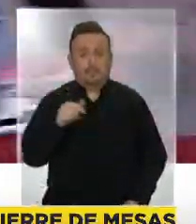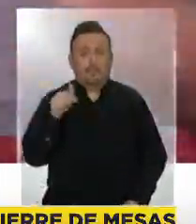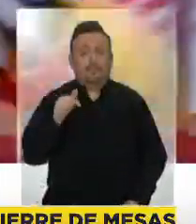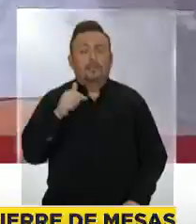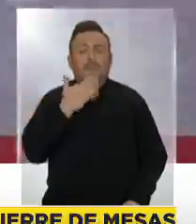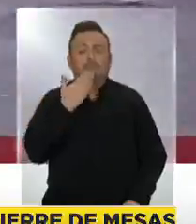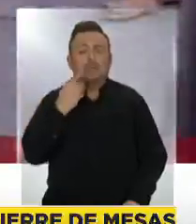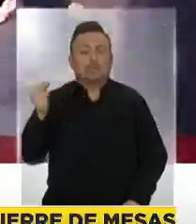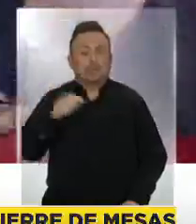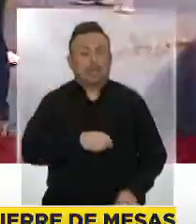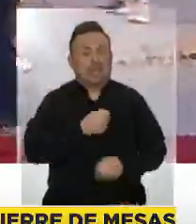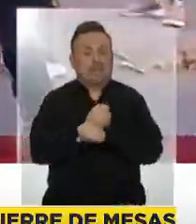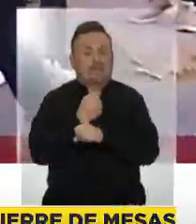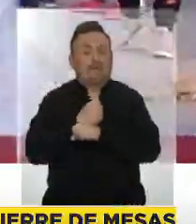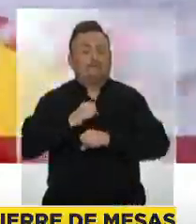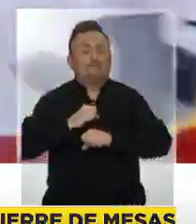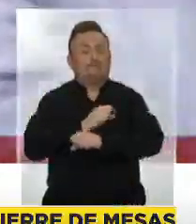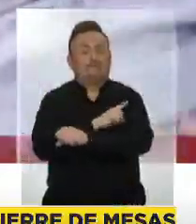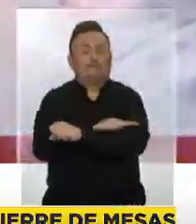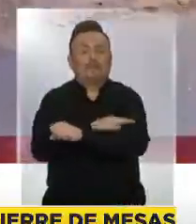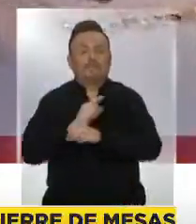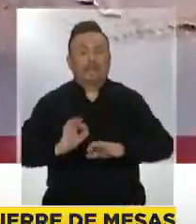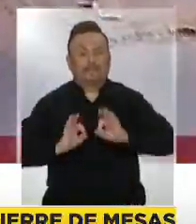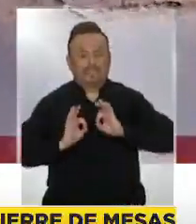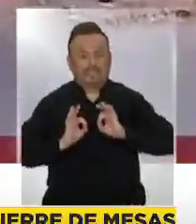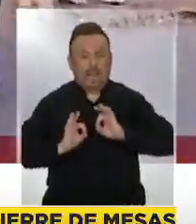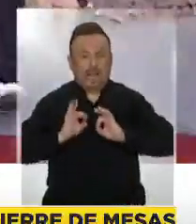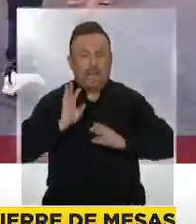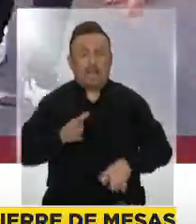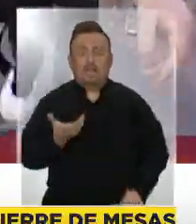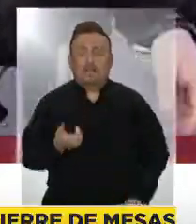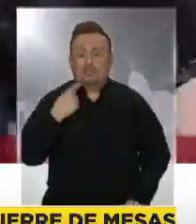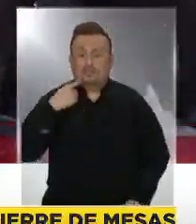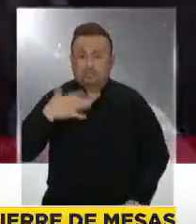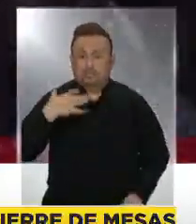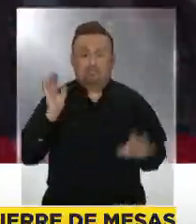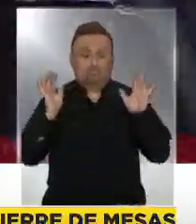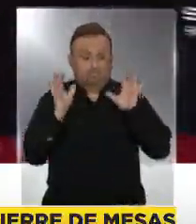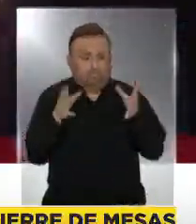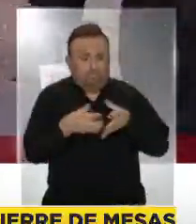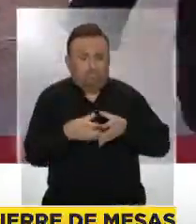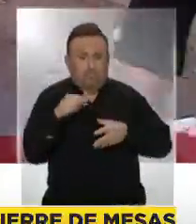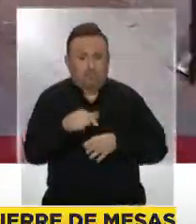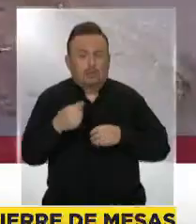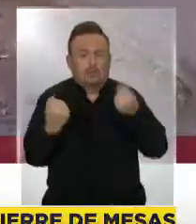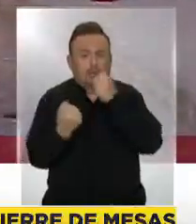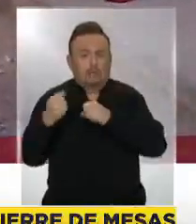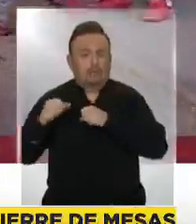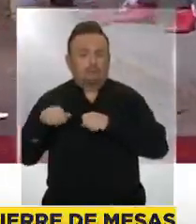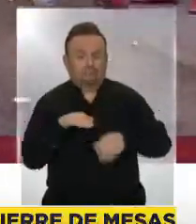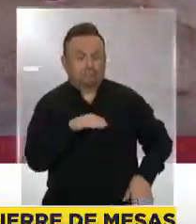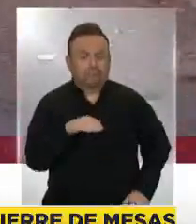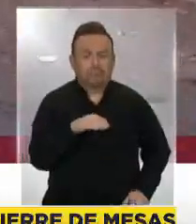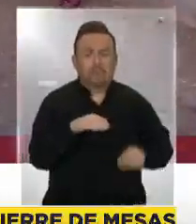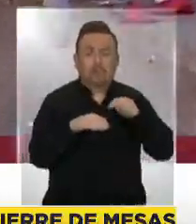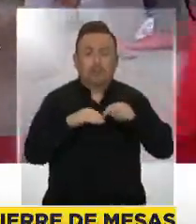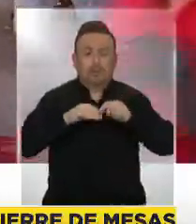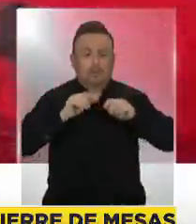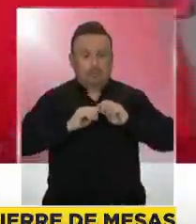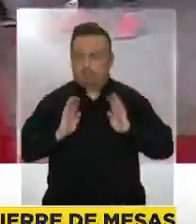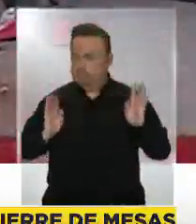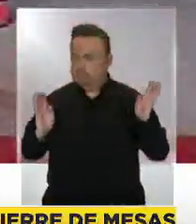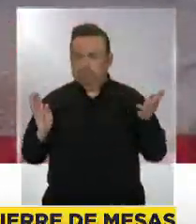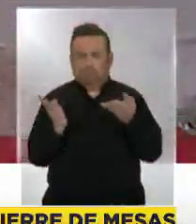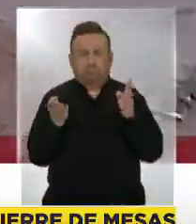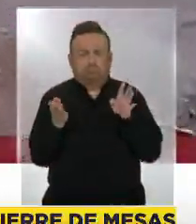fuerzas especiales de carabineros, equipo también importante, un contingente importante acá a la zona para poder acordonar el